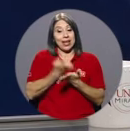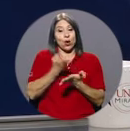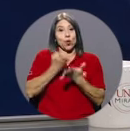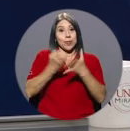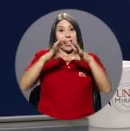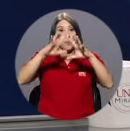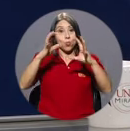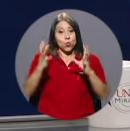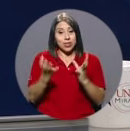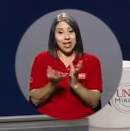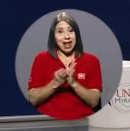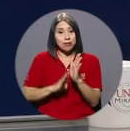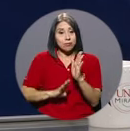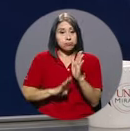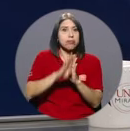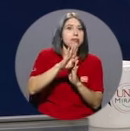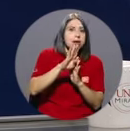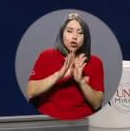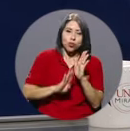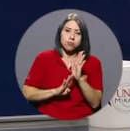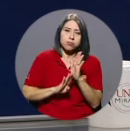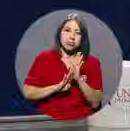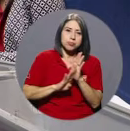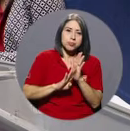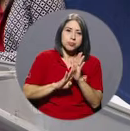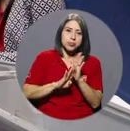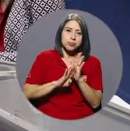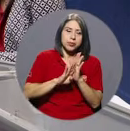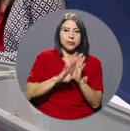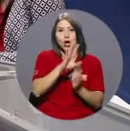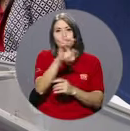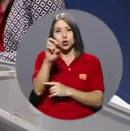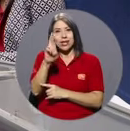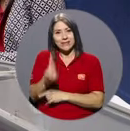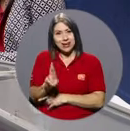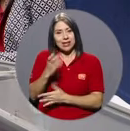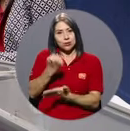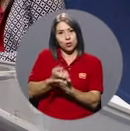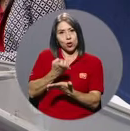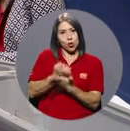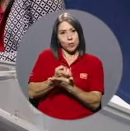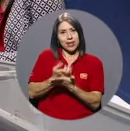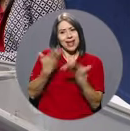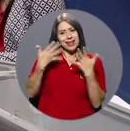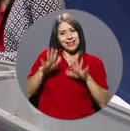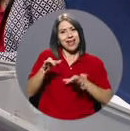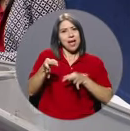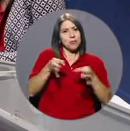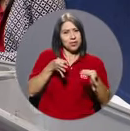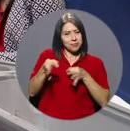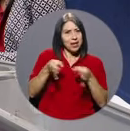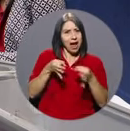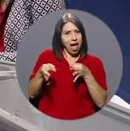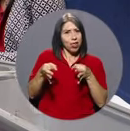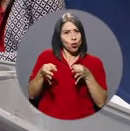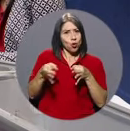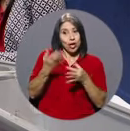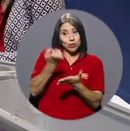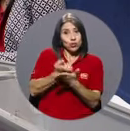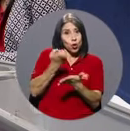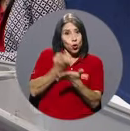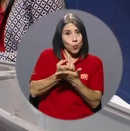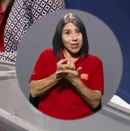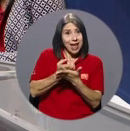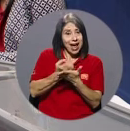economía mundial. Sí. Costa Rica es una economía, ¿verdad?, que ya hemos explicado ampliamente que ha ido basando su economía hacia el